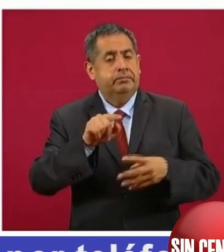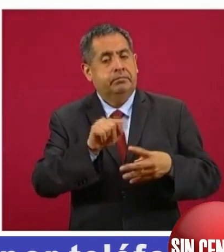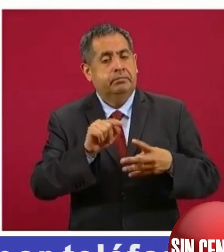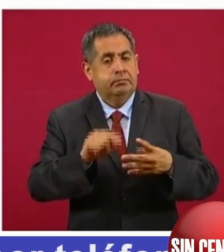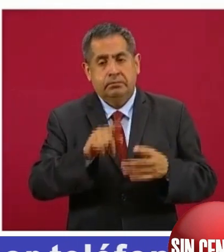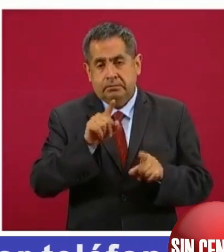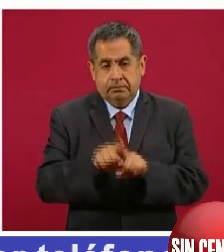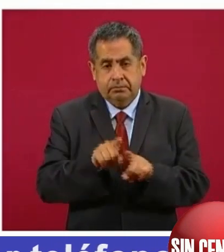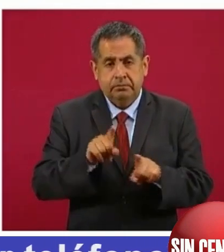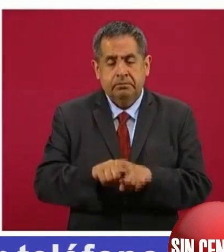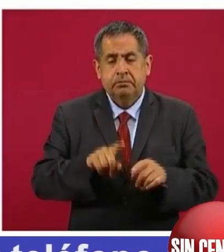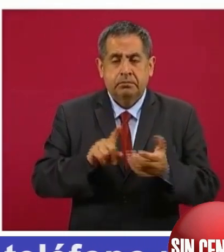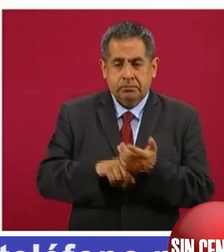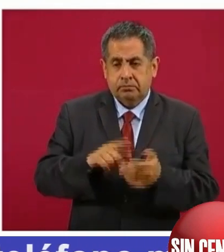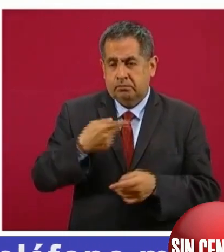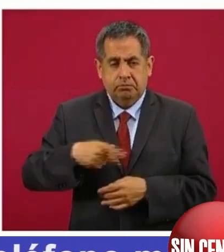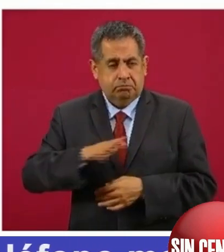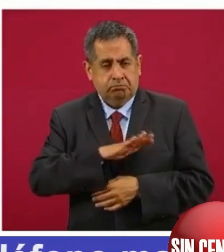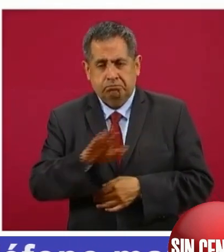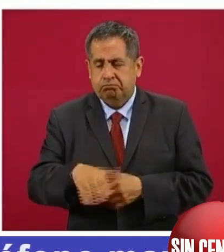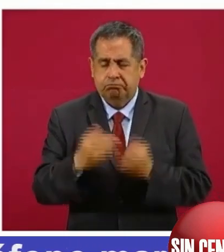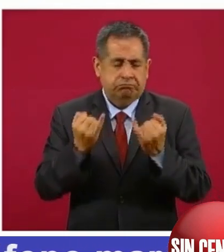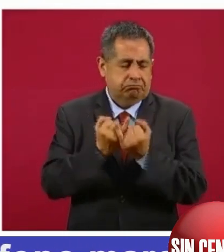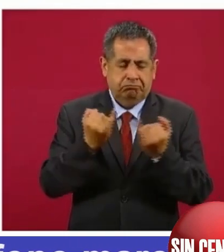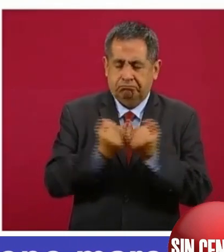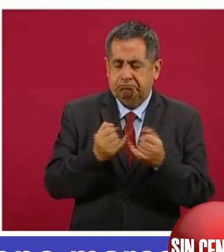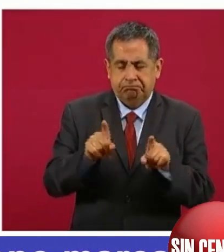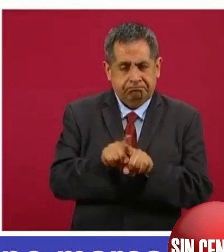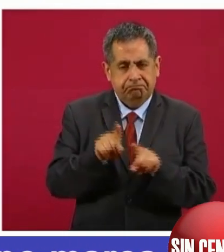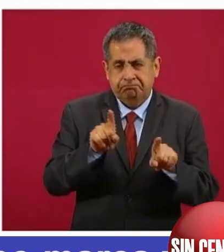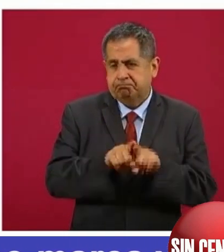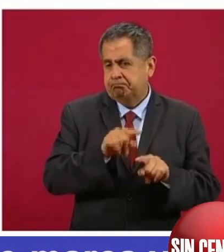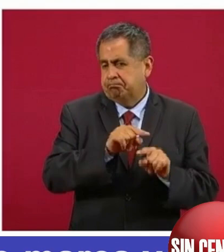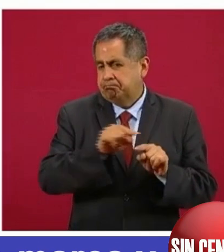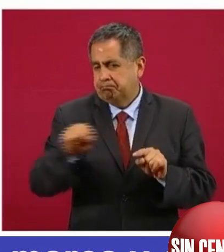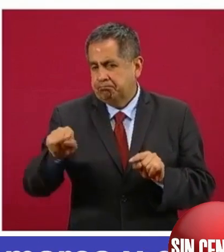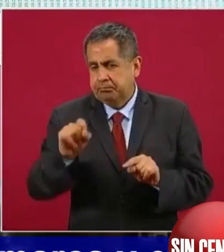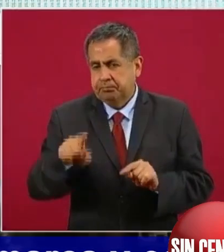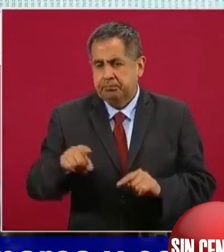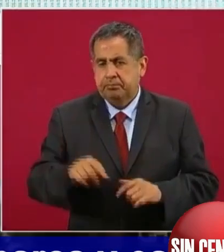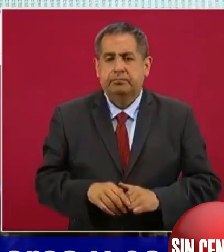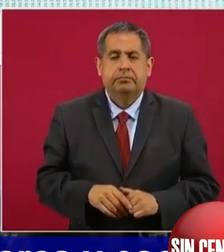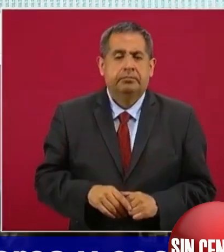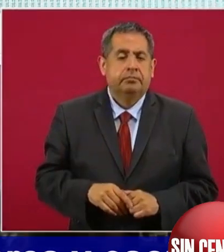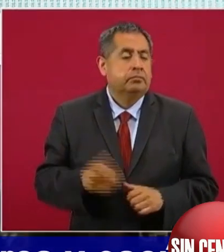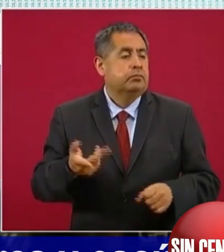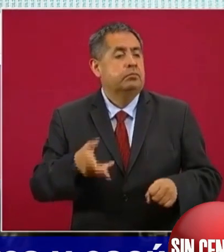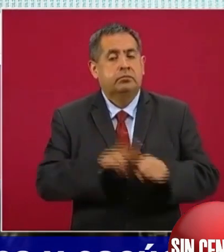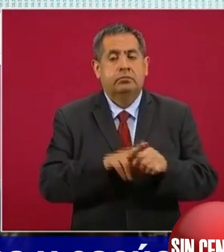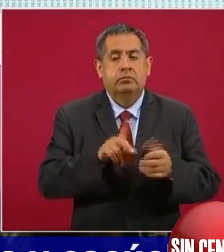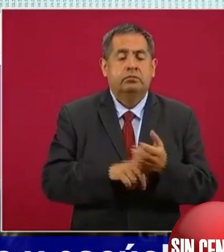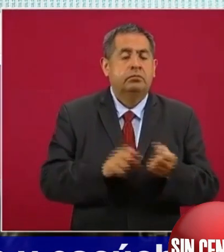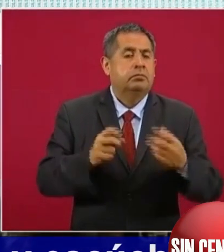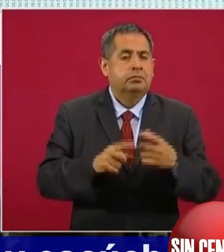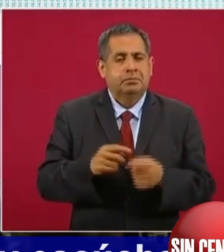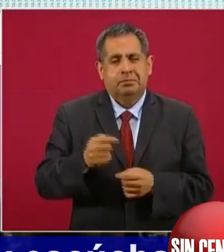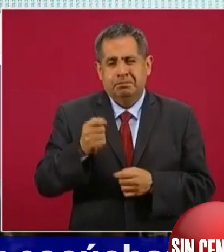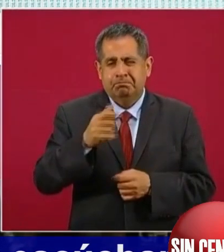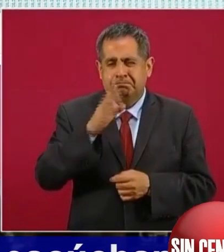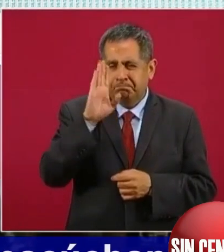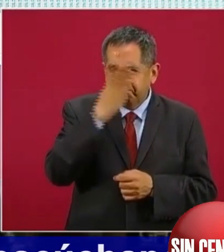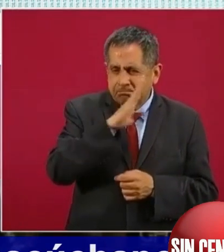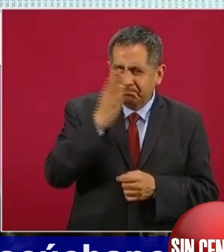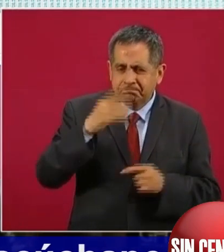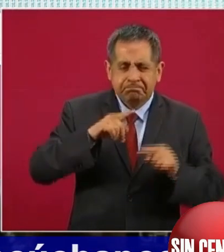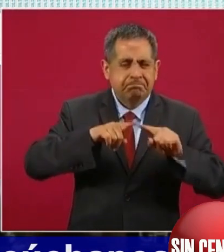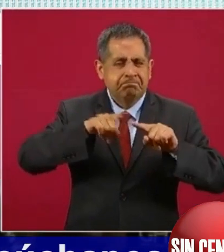lo mismo en términos de la mortalidad con muy pequeñas reducciones. La siguiente. Y la ocupación hospitalaria con variaciones,